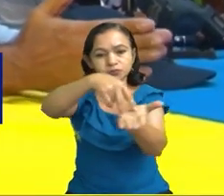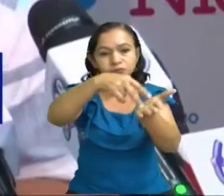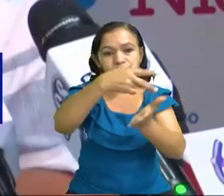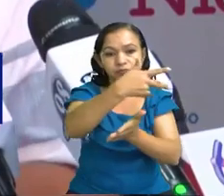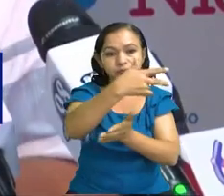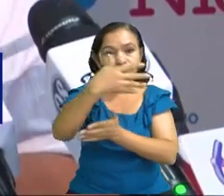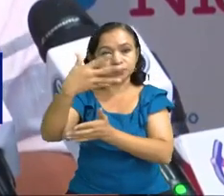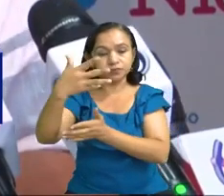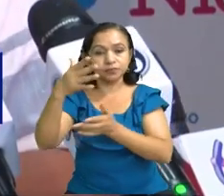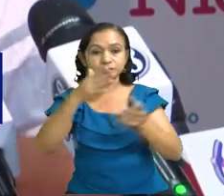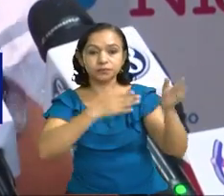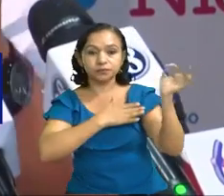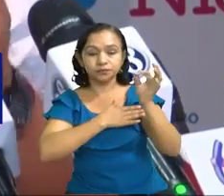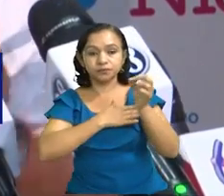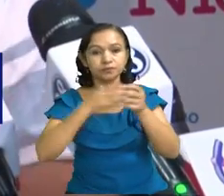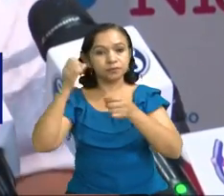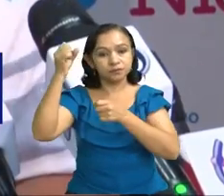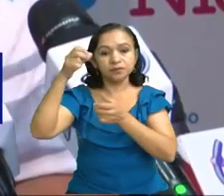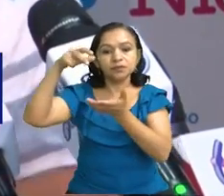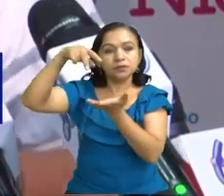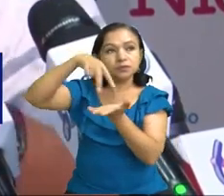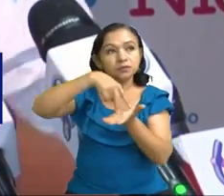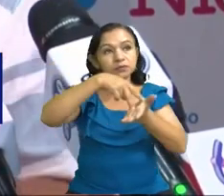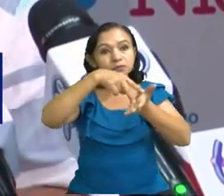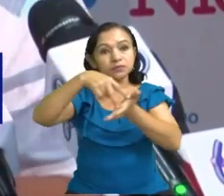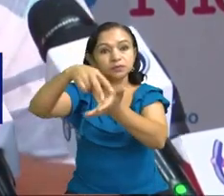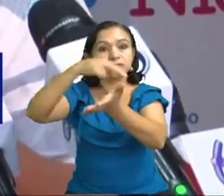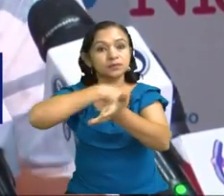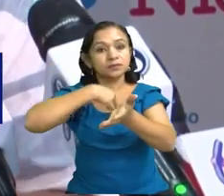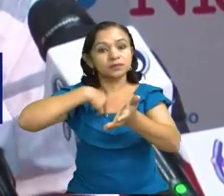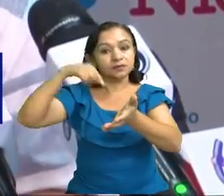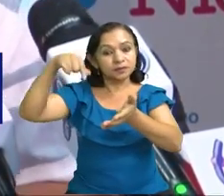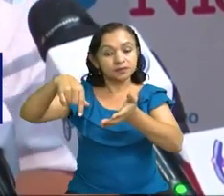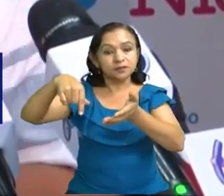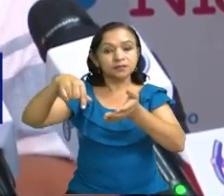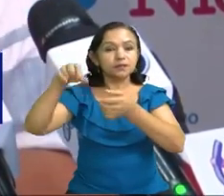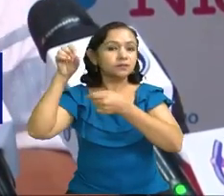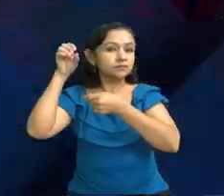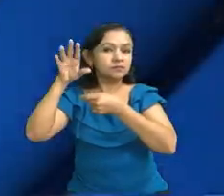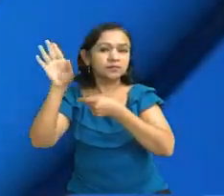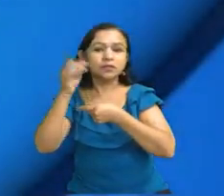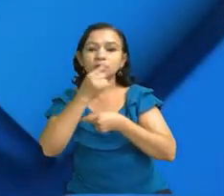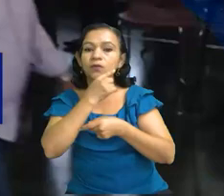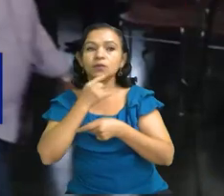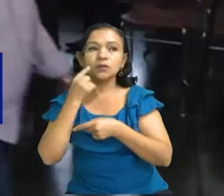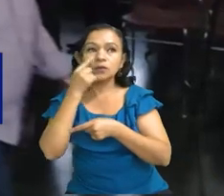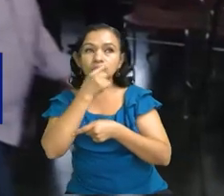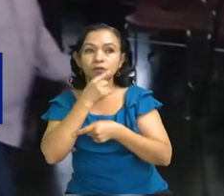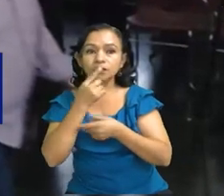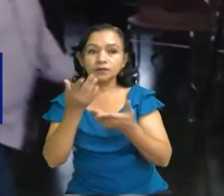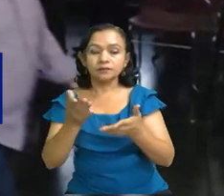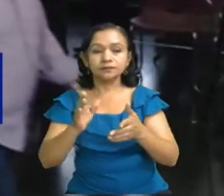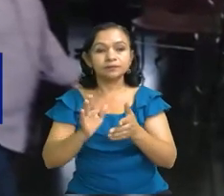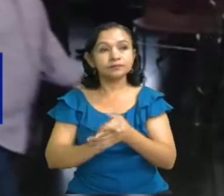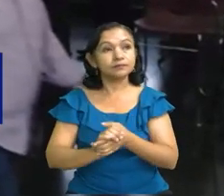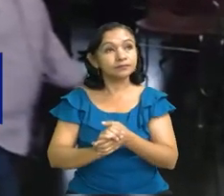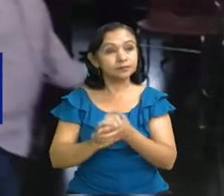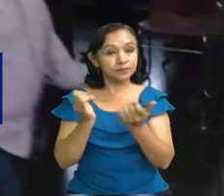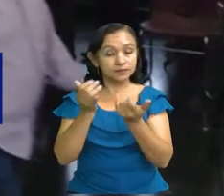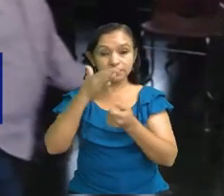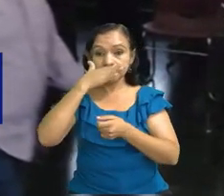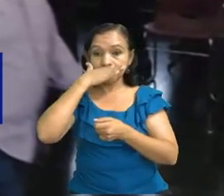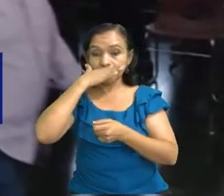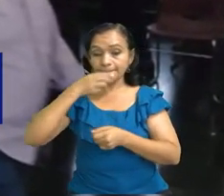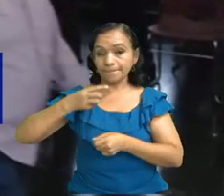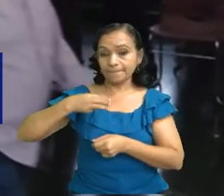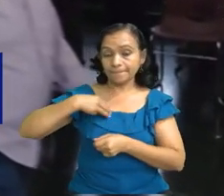febrero el Torneo Nacional de Surf, que se desarrollará en el Centro Turístico La Boquita. Militancia sandinista